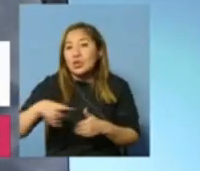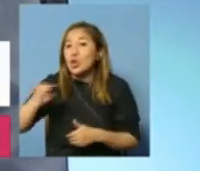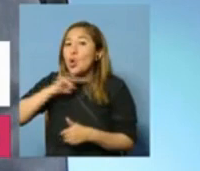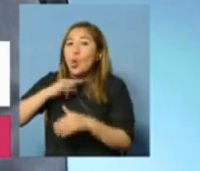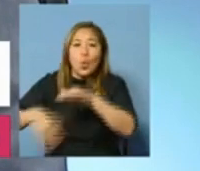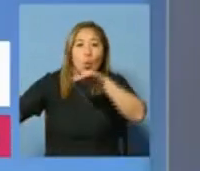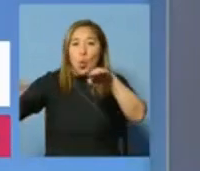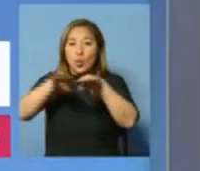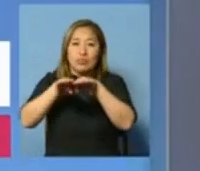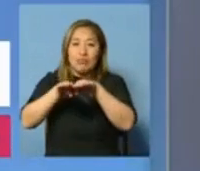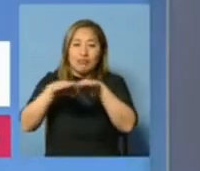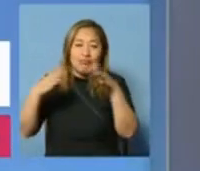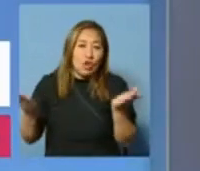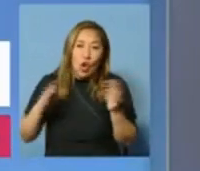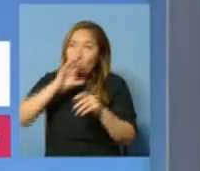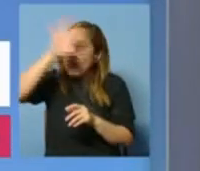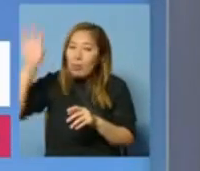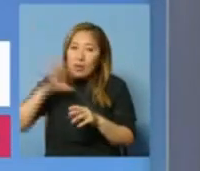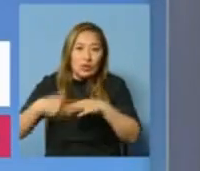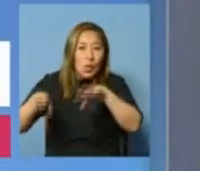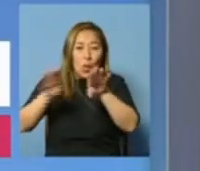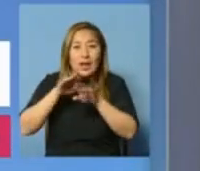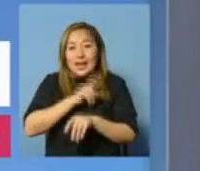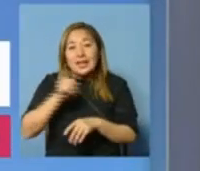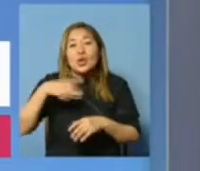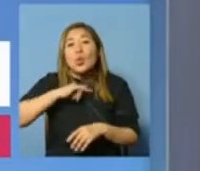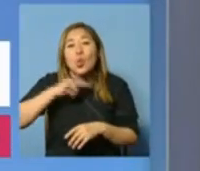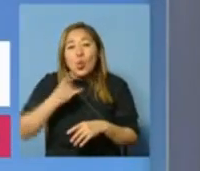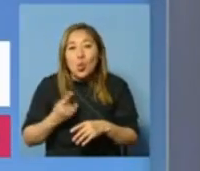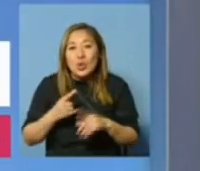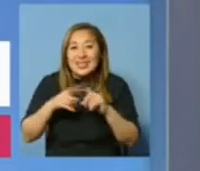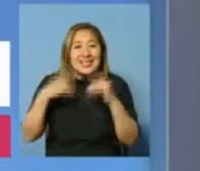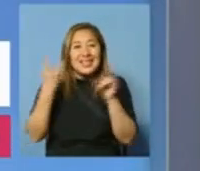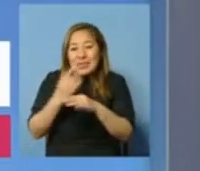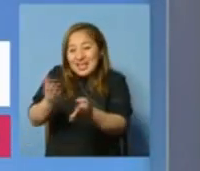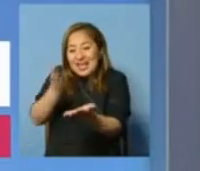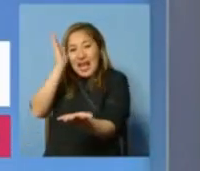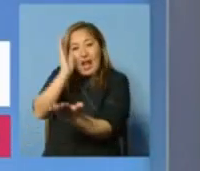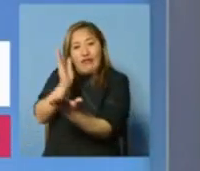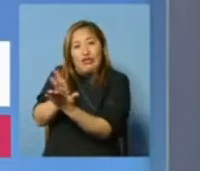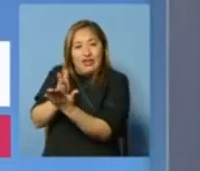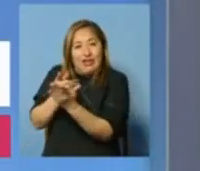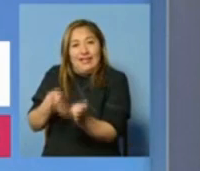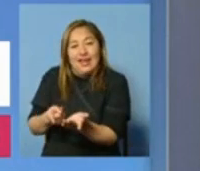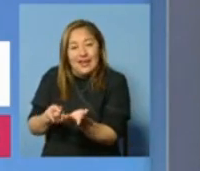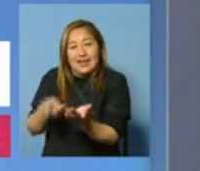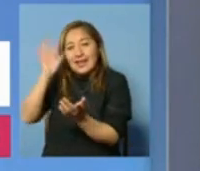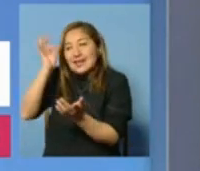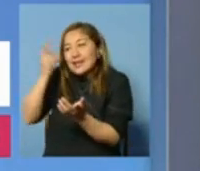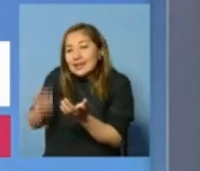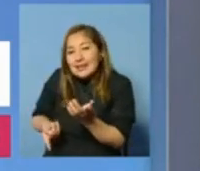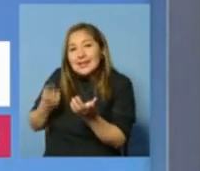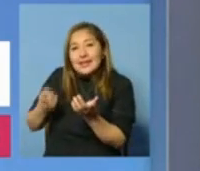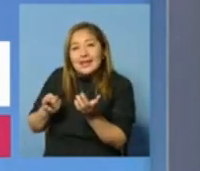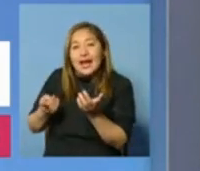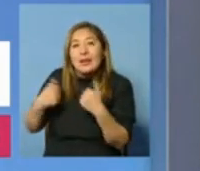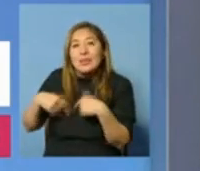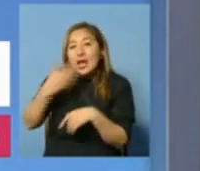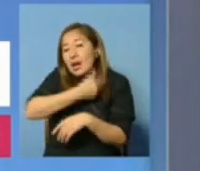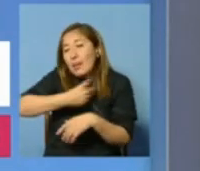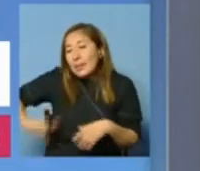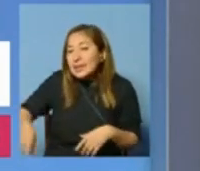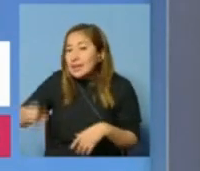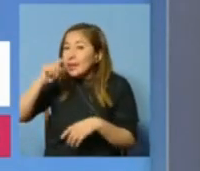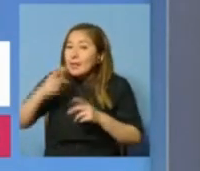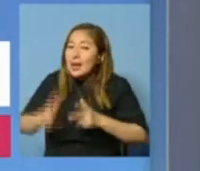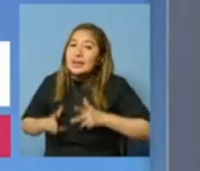en igualdad de oportunidades con otras provincias. Nosotros somos una provincia periférica. Más allá del reconocimiento a nuestro presidente